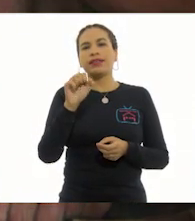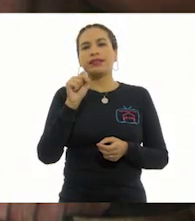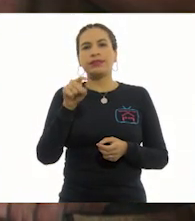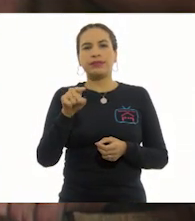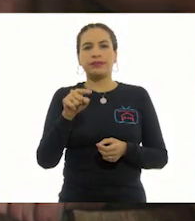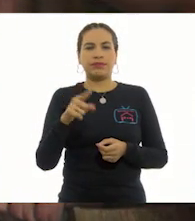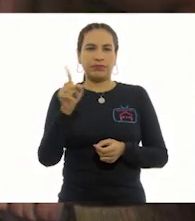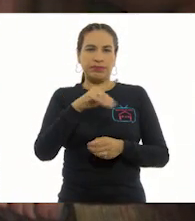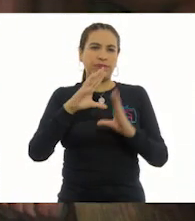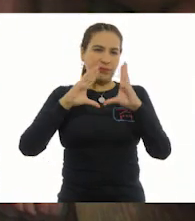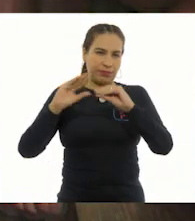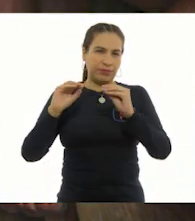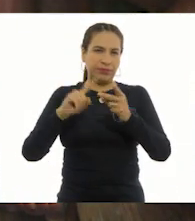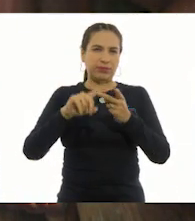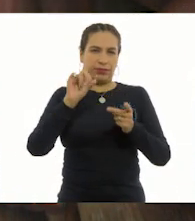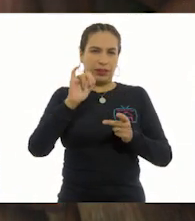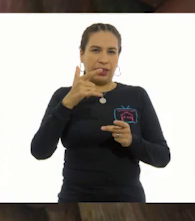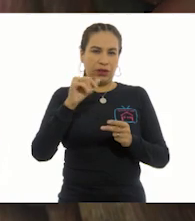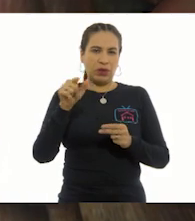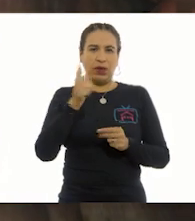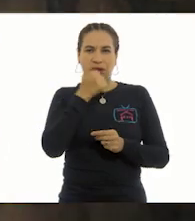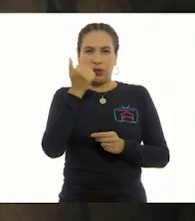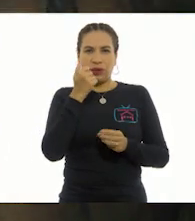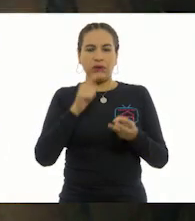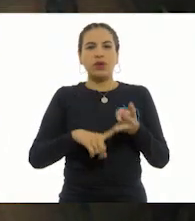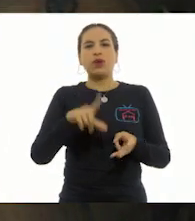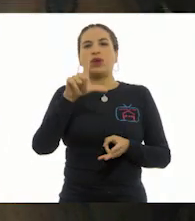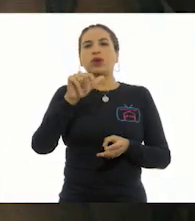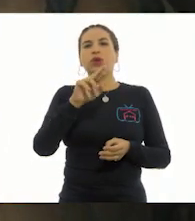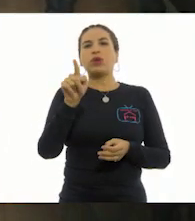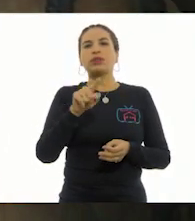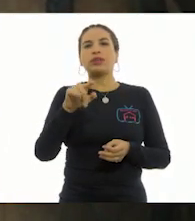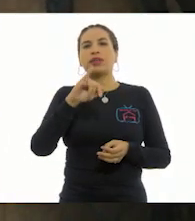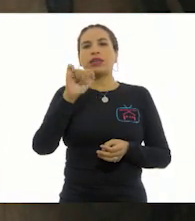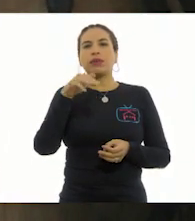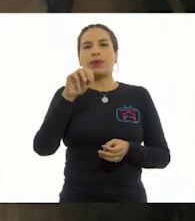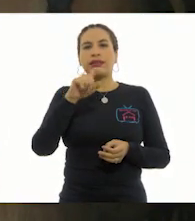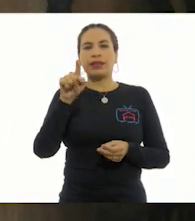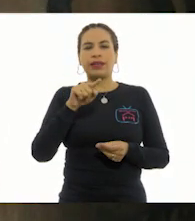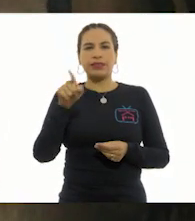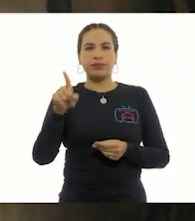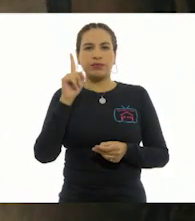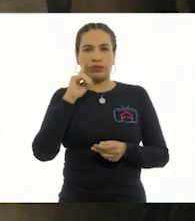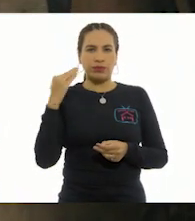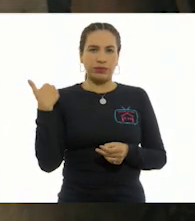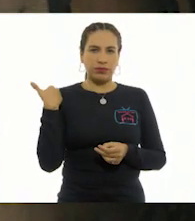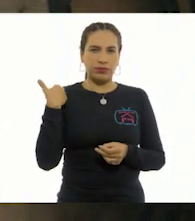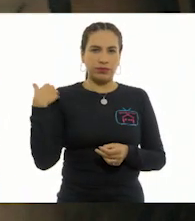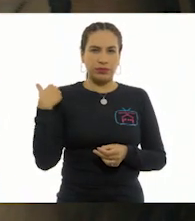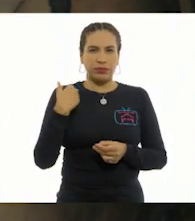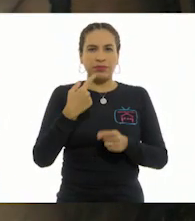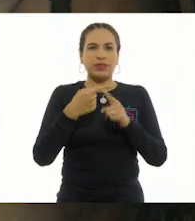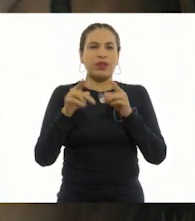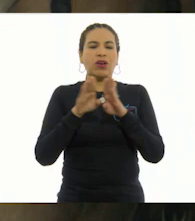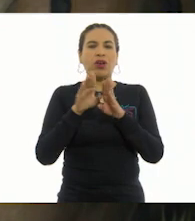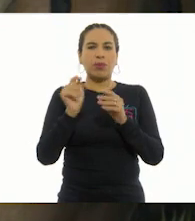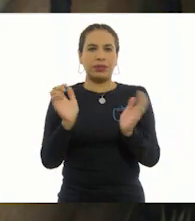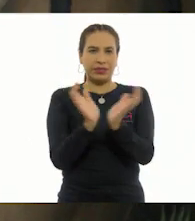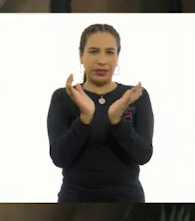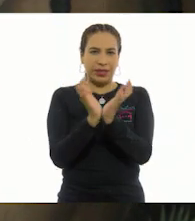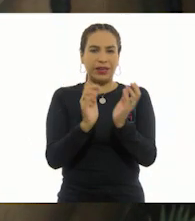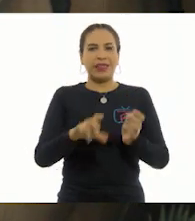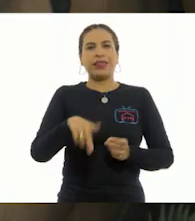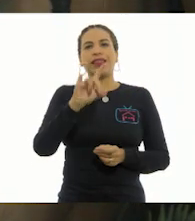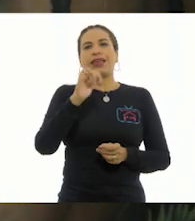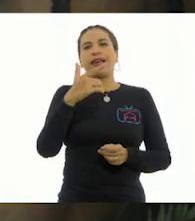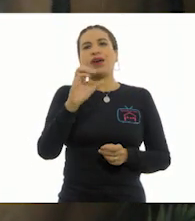de Diego. Se encuentra doña Luz Jiménez. Ella fue modelo de Siqueiros y de Diego Rivera. Era